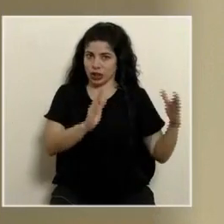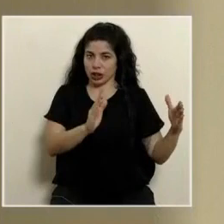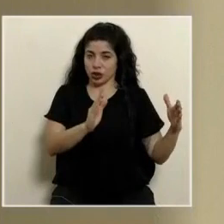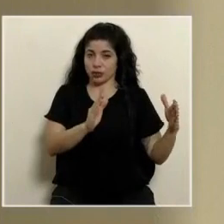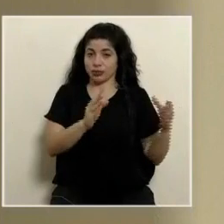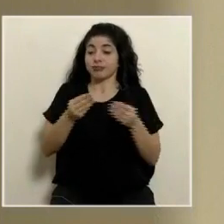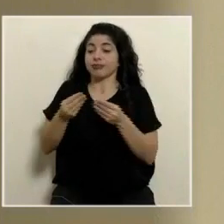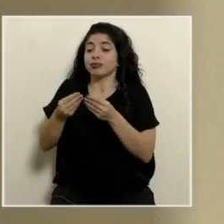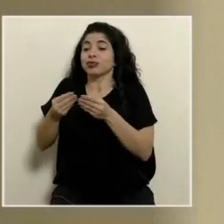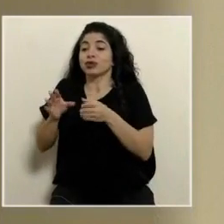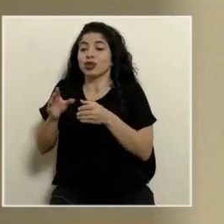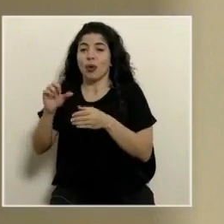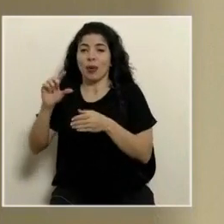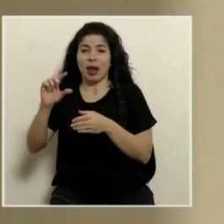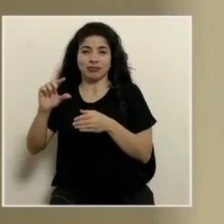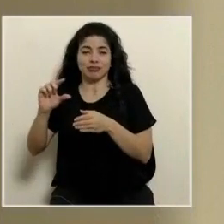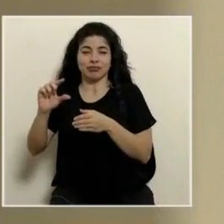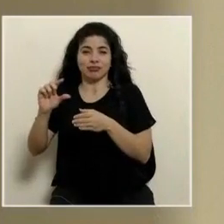casos restantes, o sea,